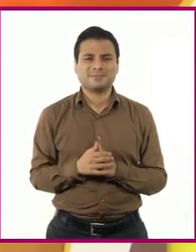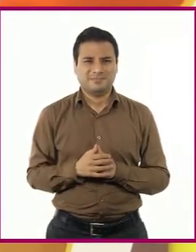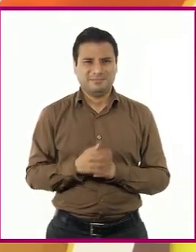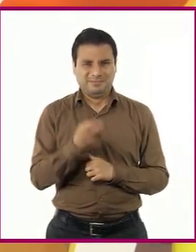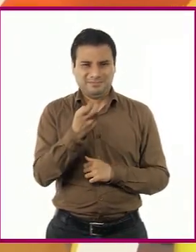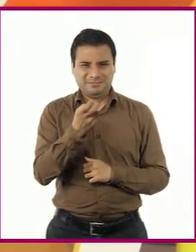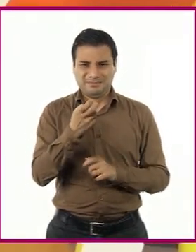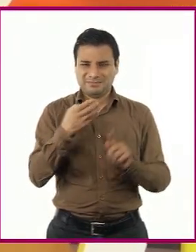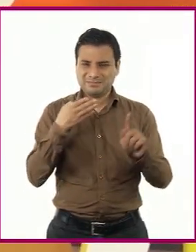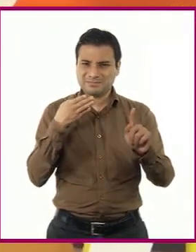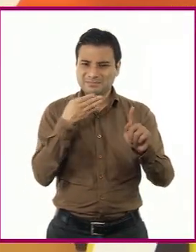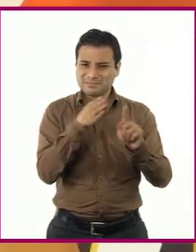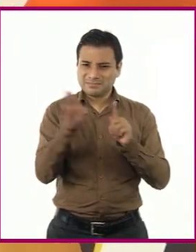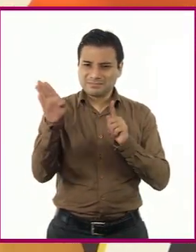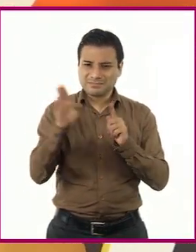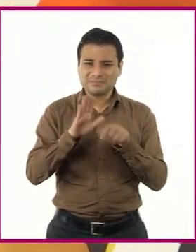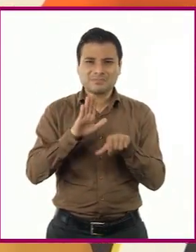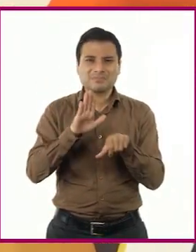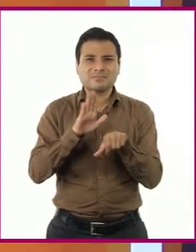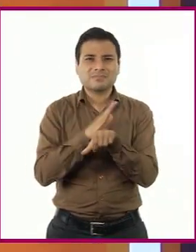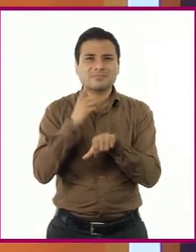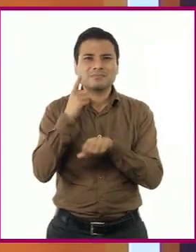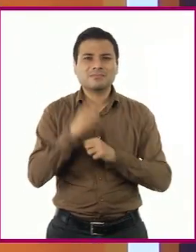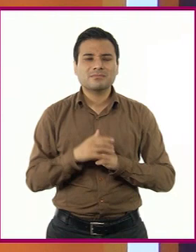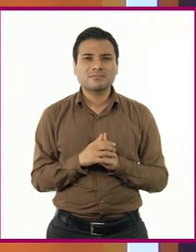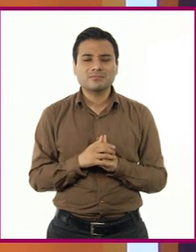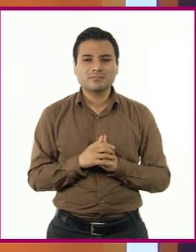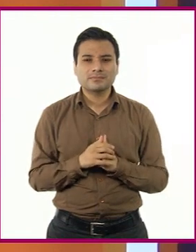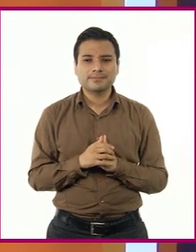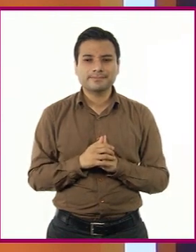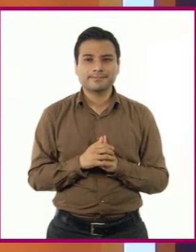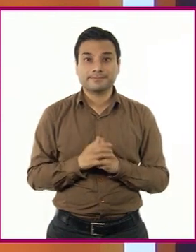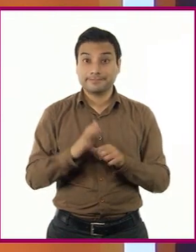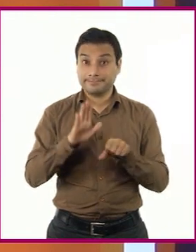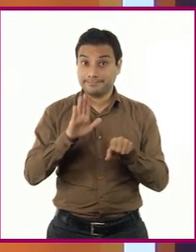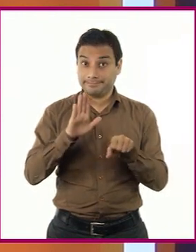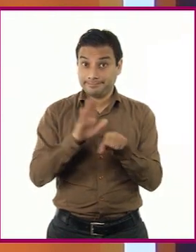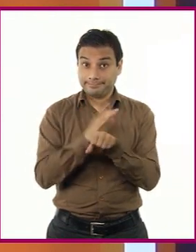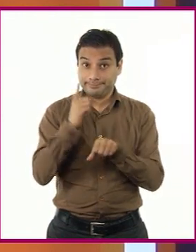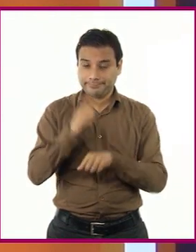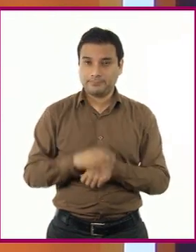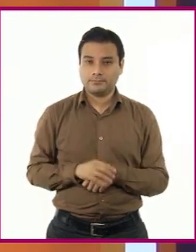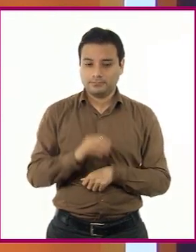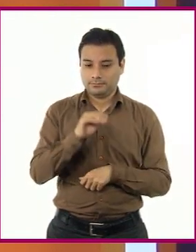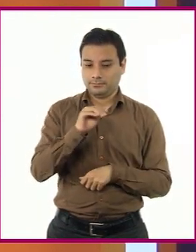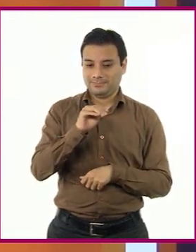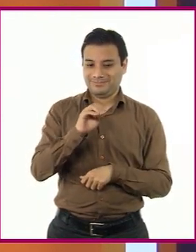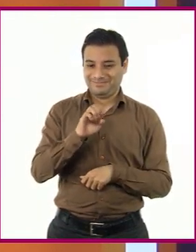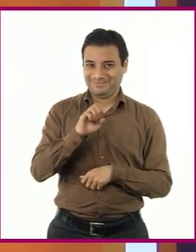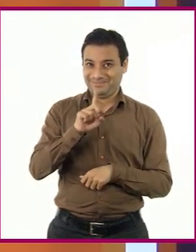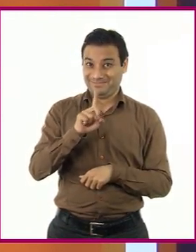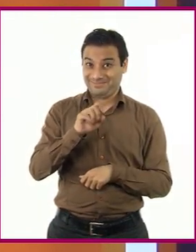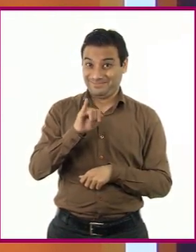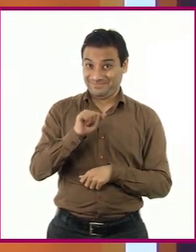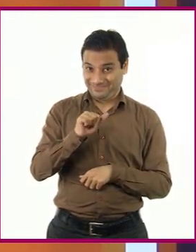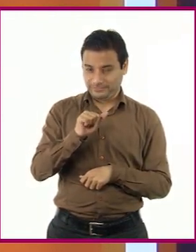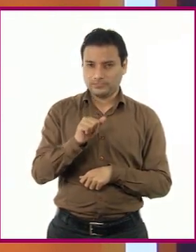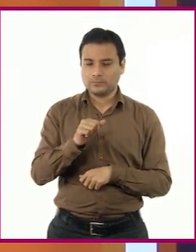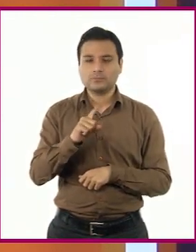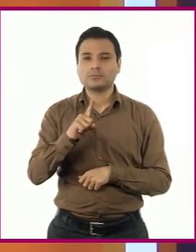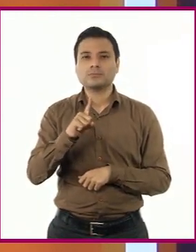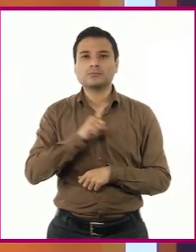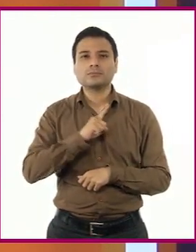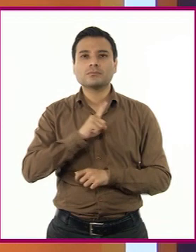la media y la desviación media obtenidas? Porque para la media aritmética recién calculada, solo se consideró